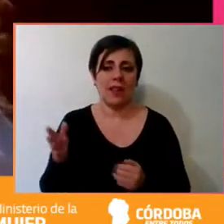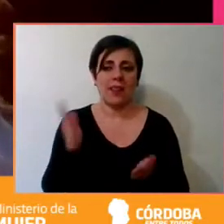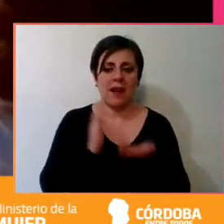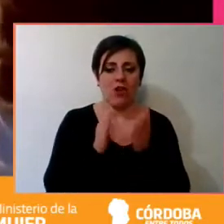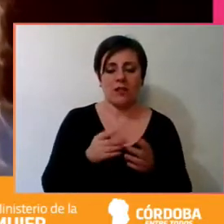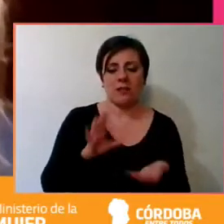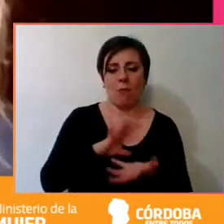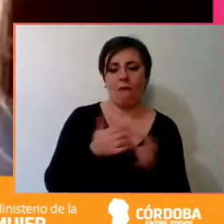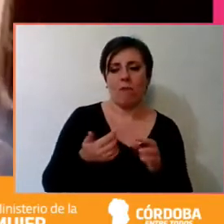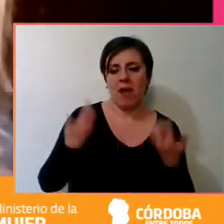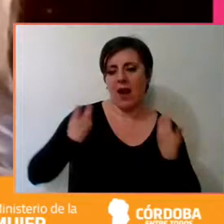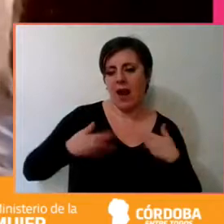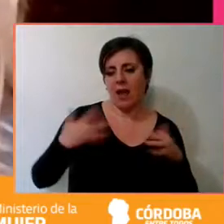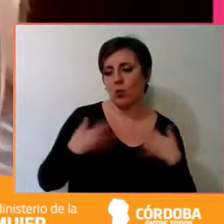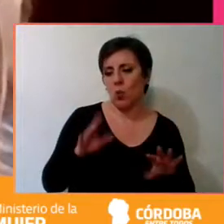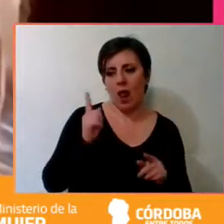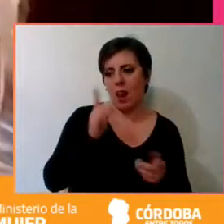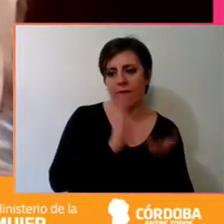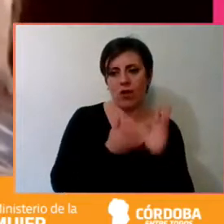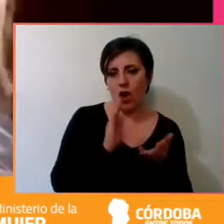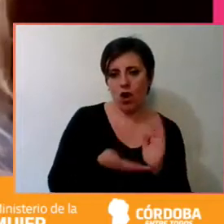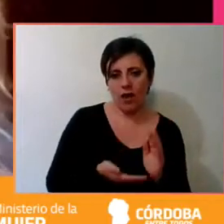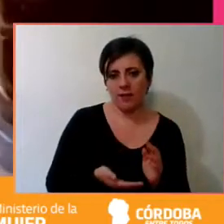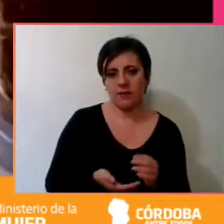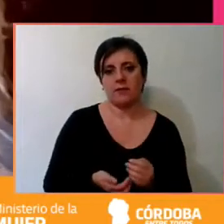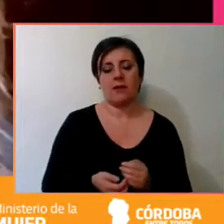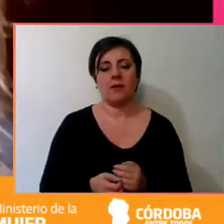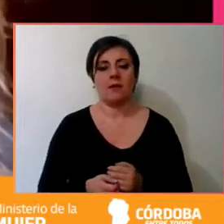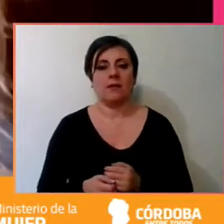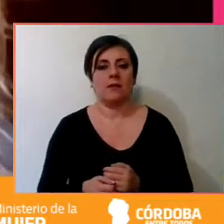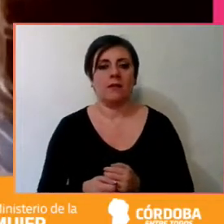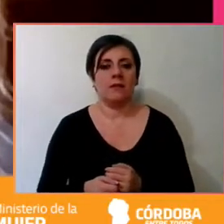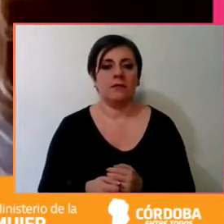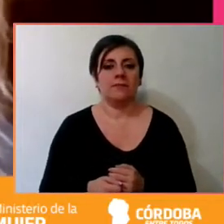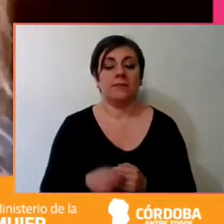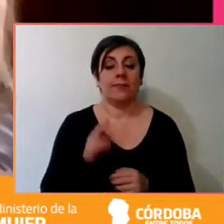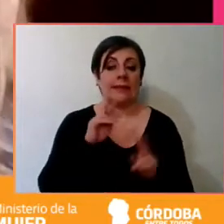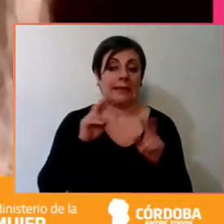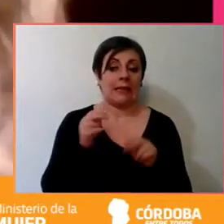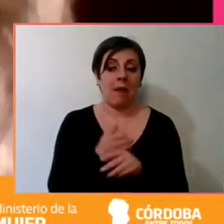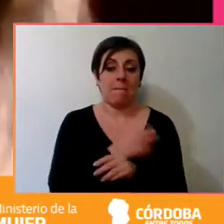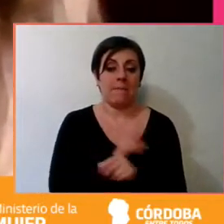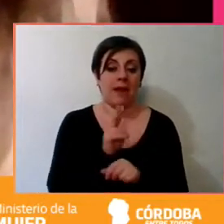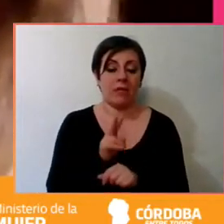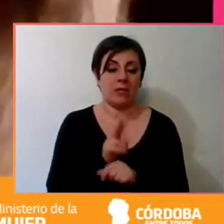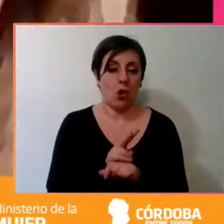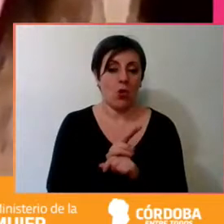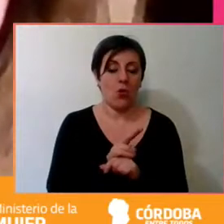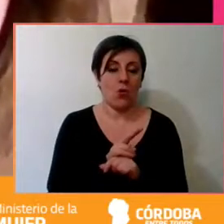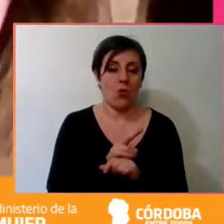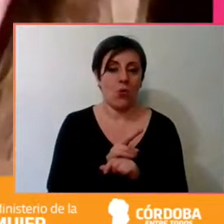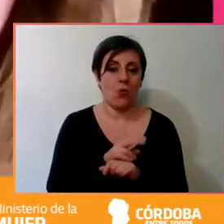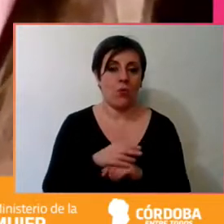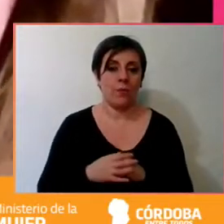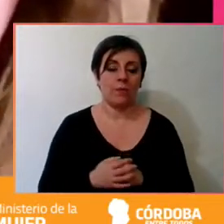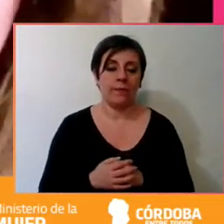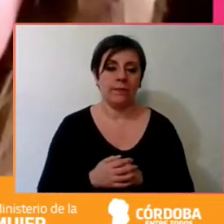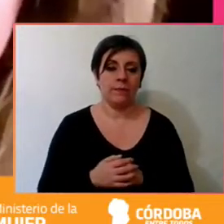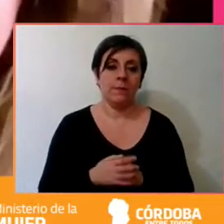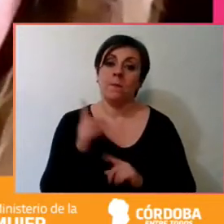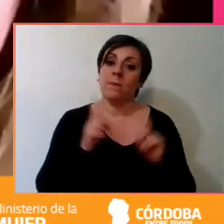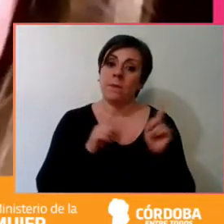naturalización que tiene todo un elemento y un componente importante en el tema de prevención, y por supuesto